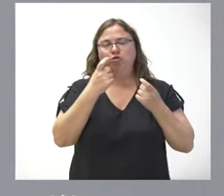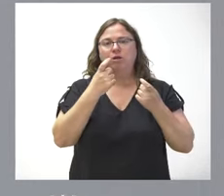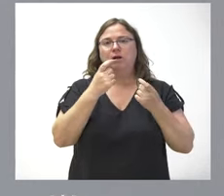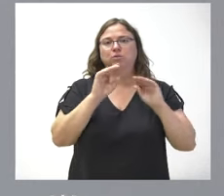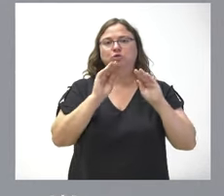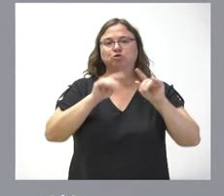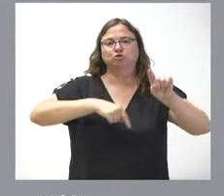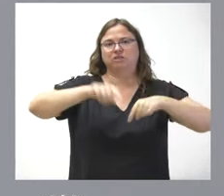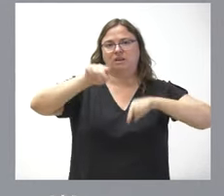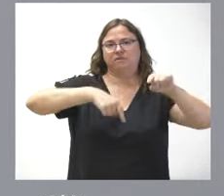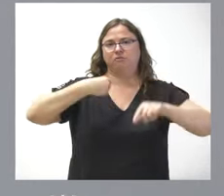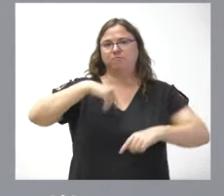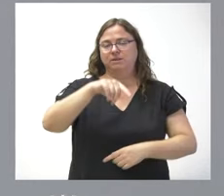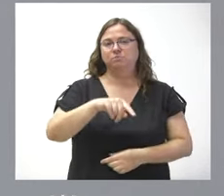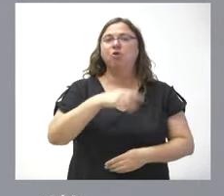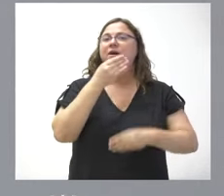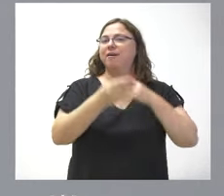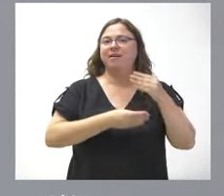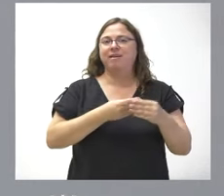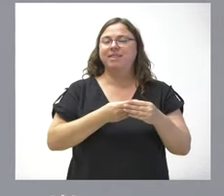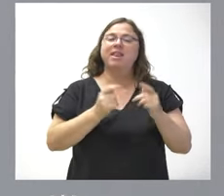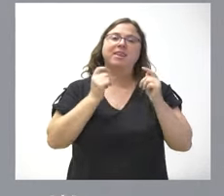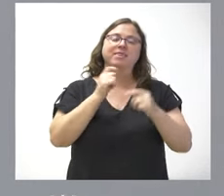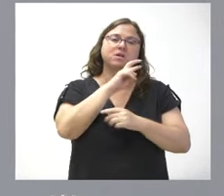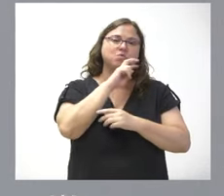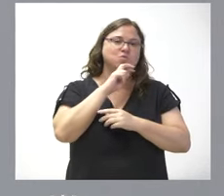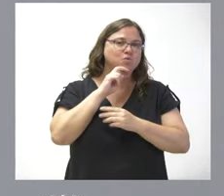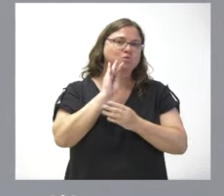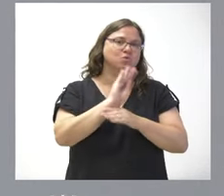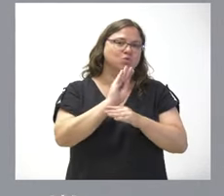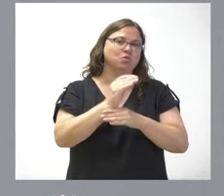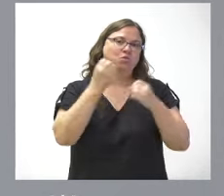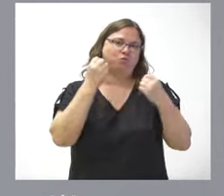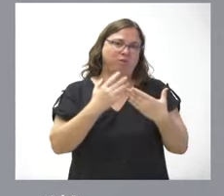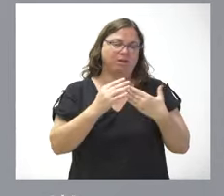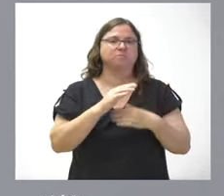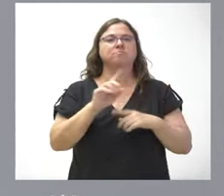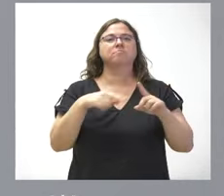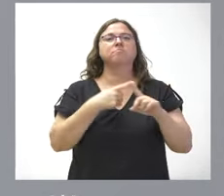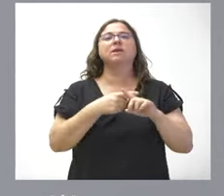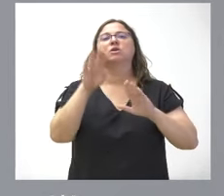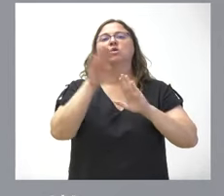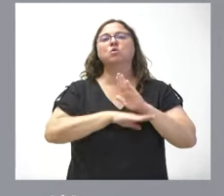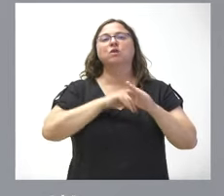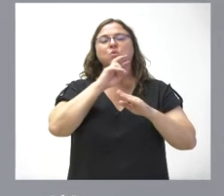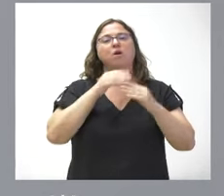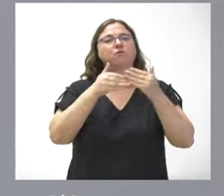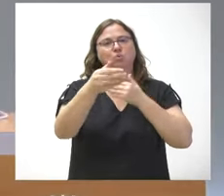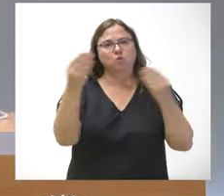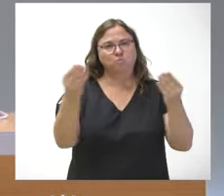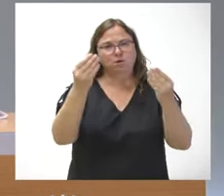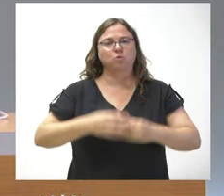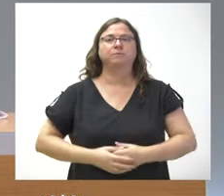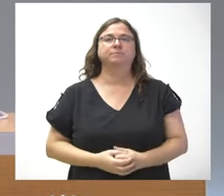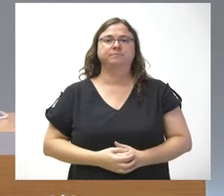del tránsito por el mismo lo que hace es garantizar su conservación su preservación y las condiciones para el mismo para el